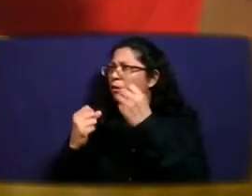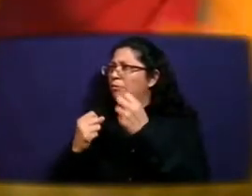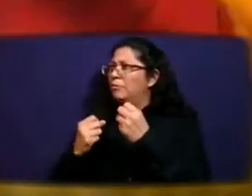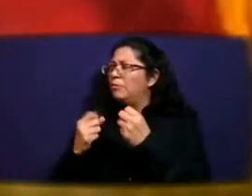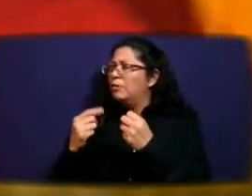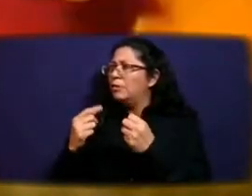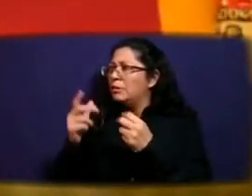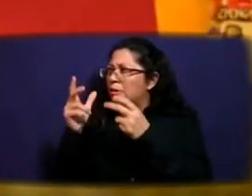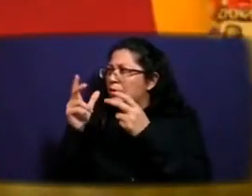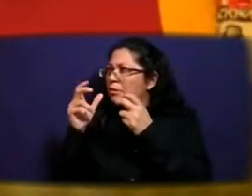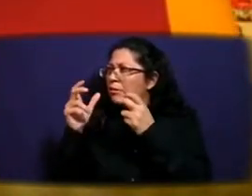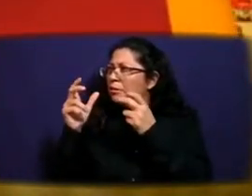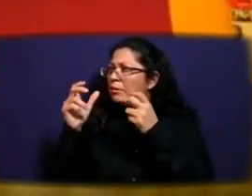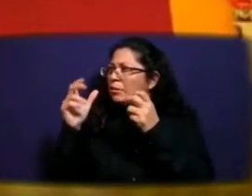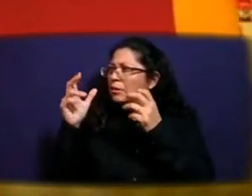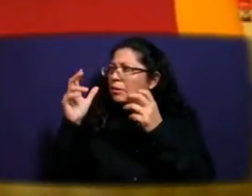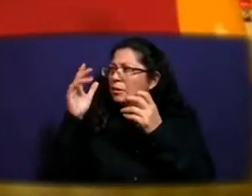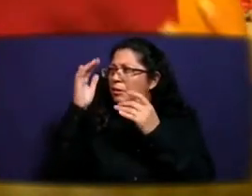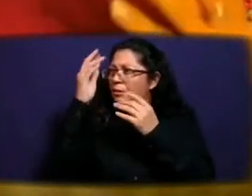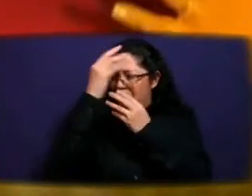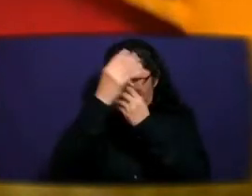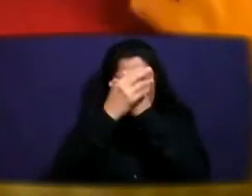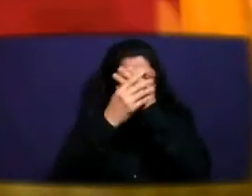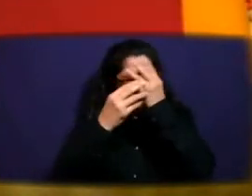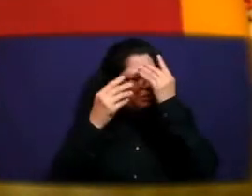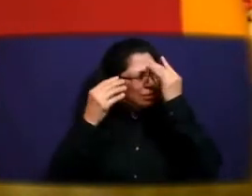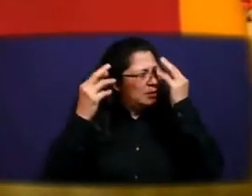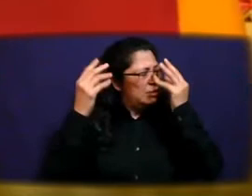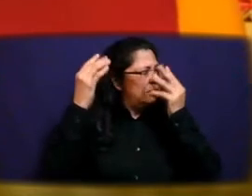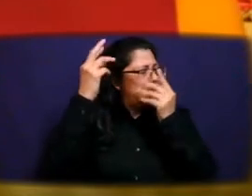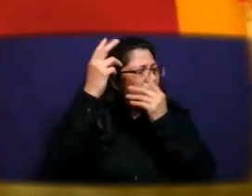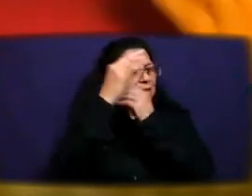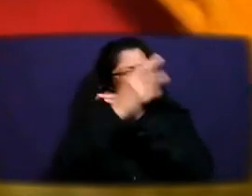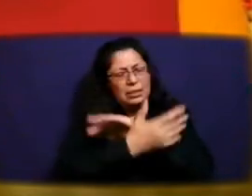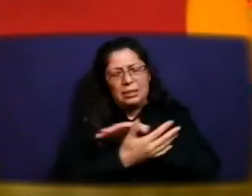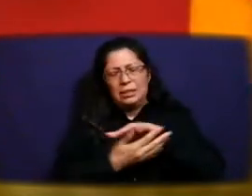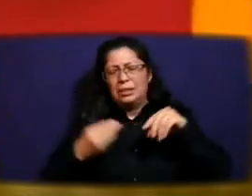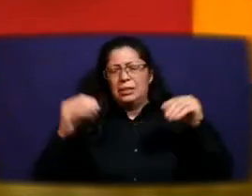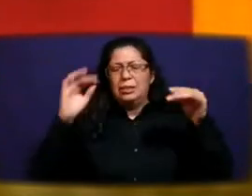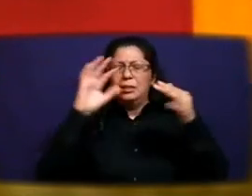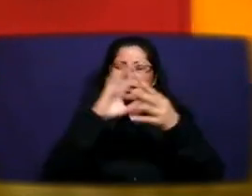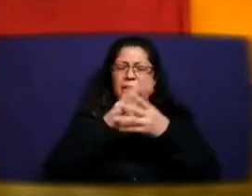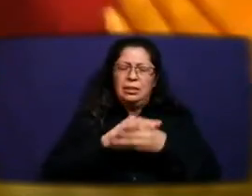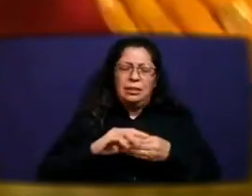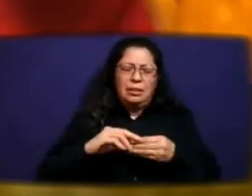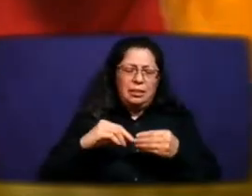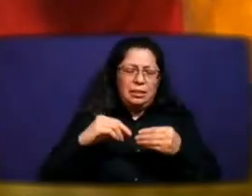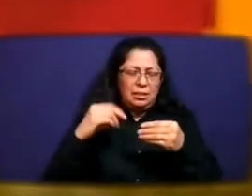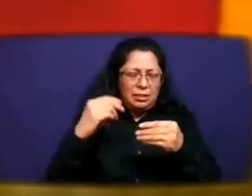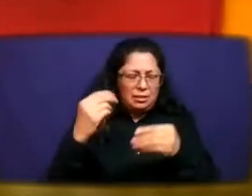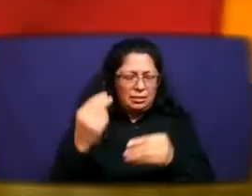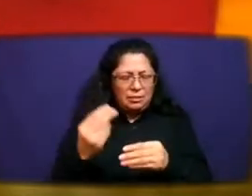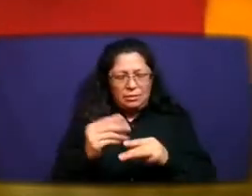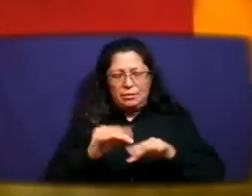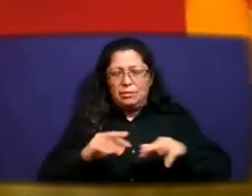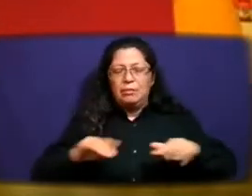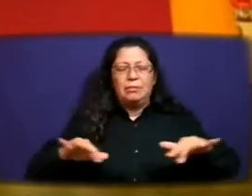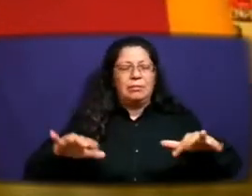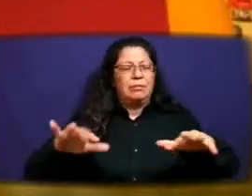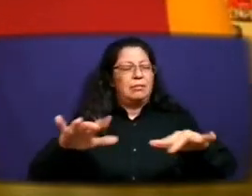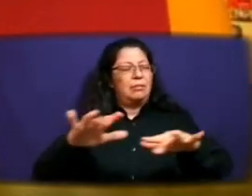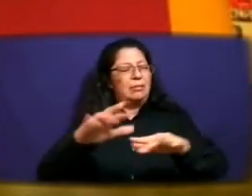Deja que las historias caigan al suelo. Úsalas para fertilizar la